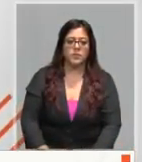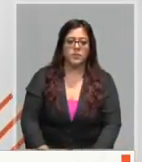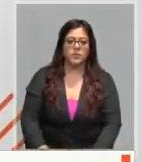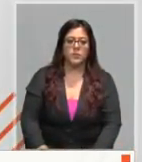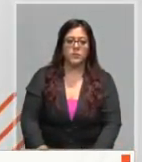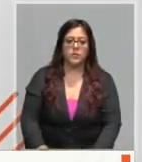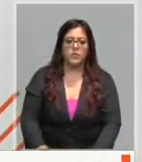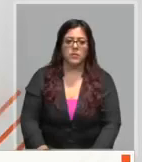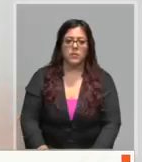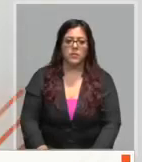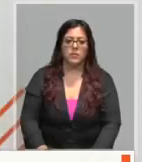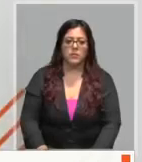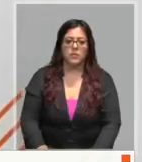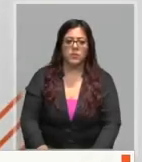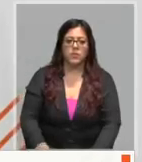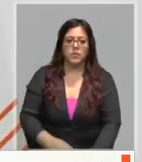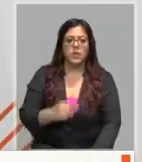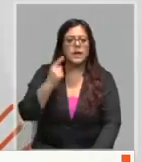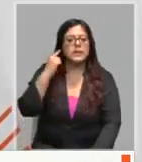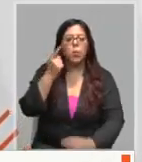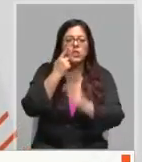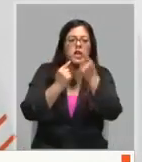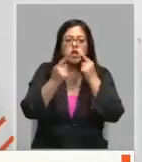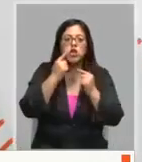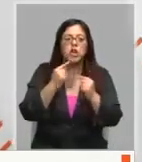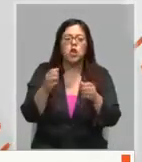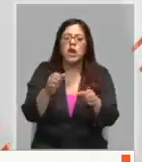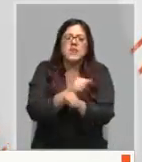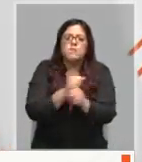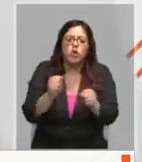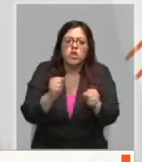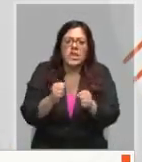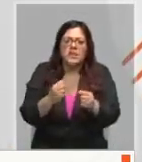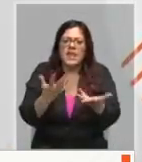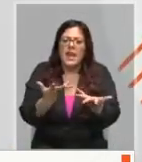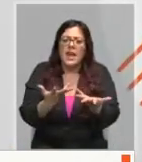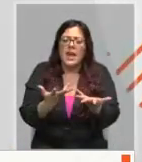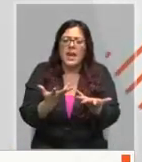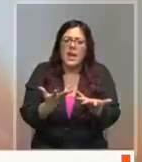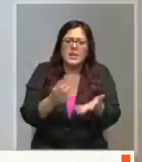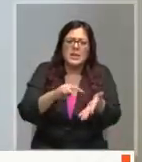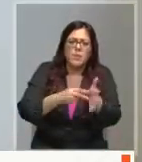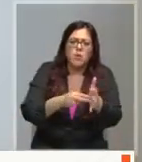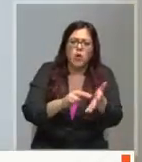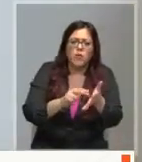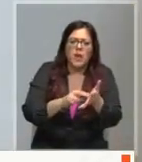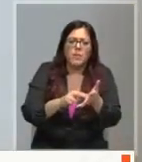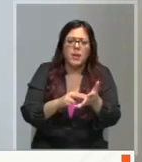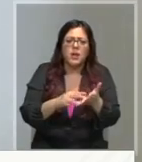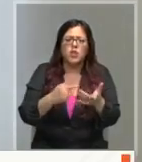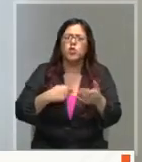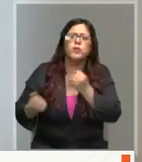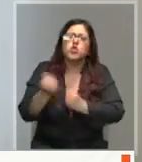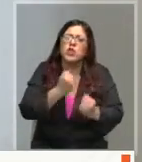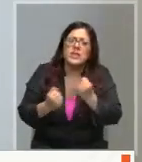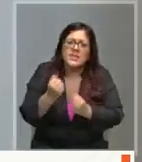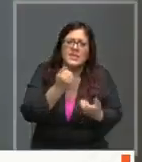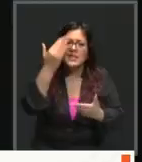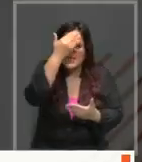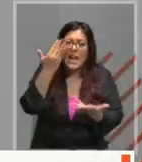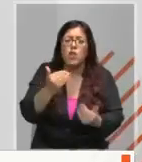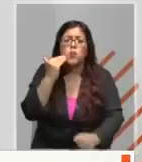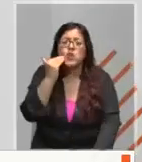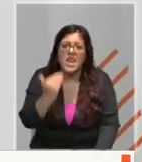possibile tanta negligenza? Io non so se un tema diplomatico in Bolivia e Cile non mi interessa. È un